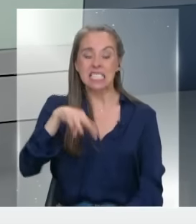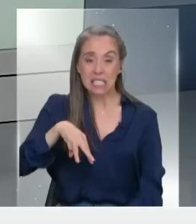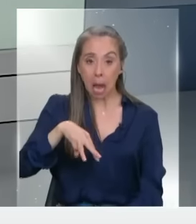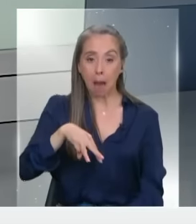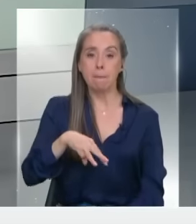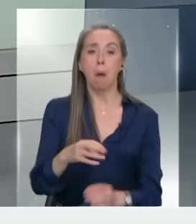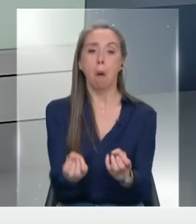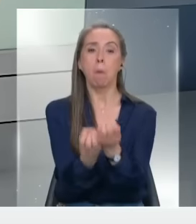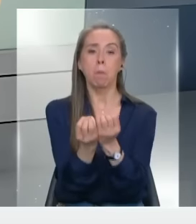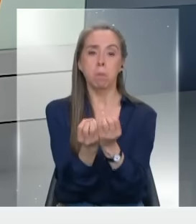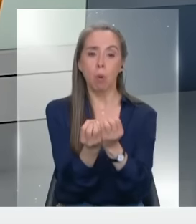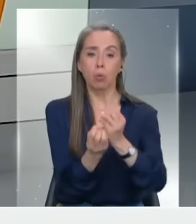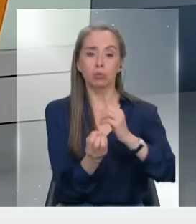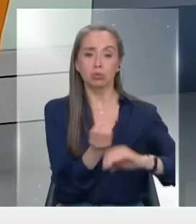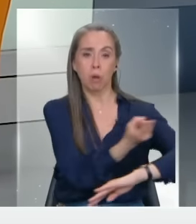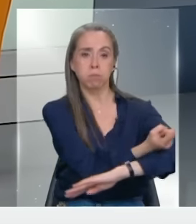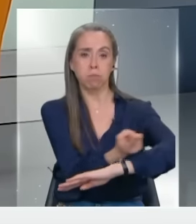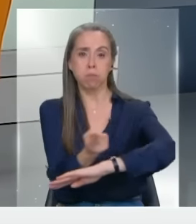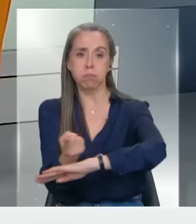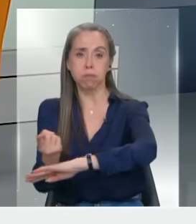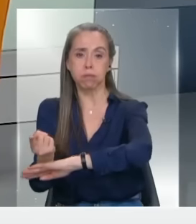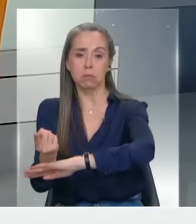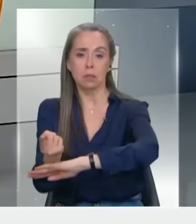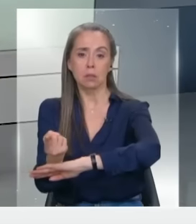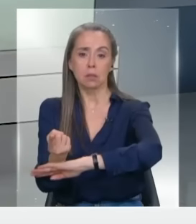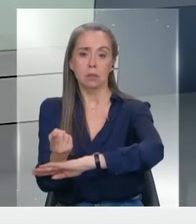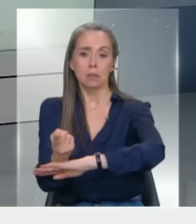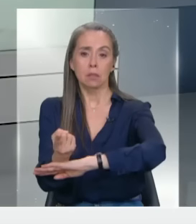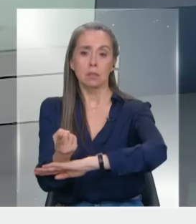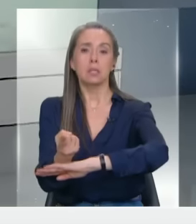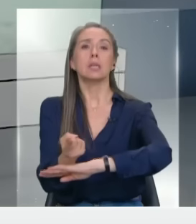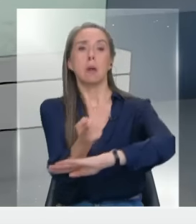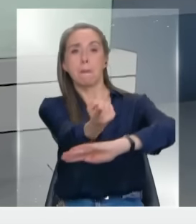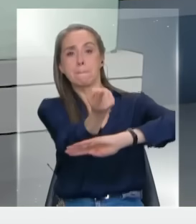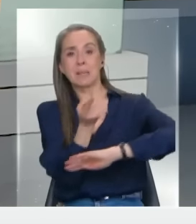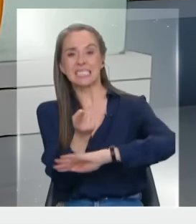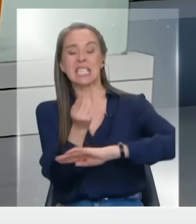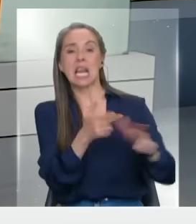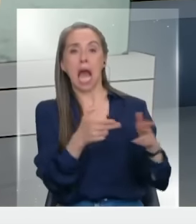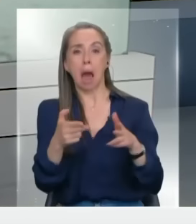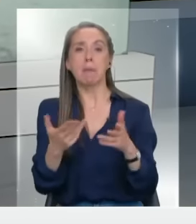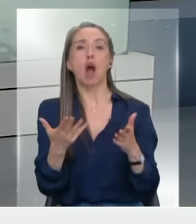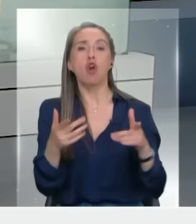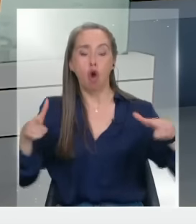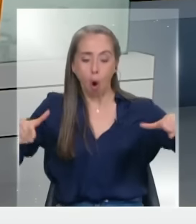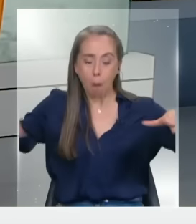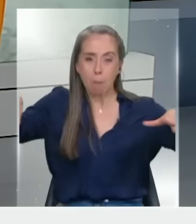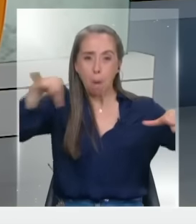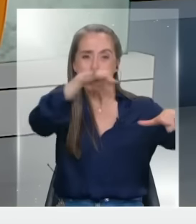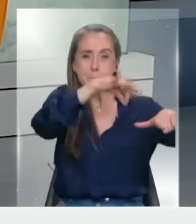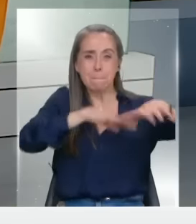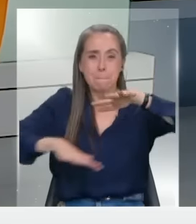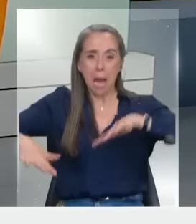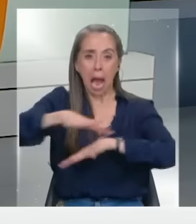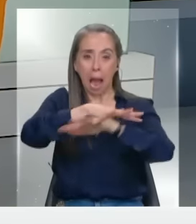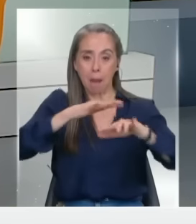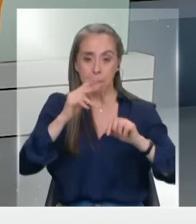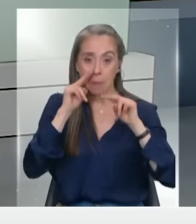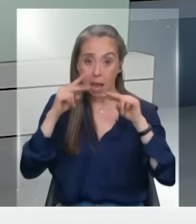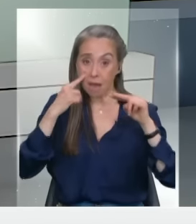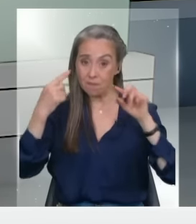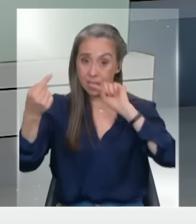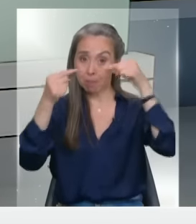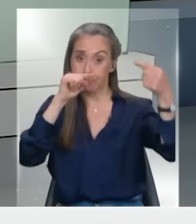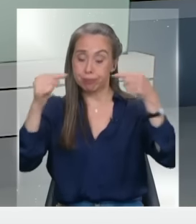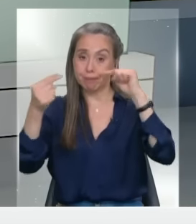que una gran cantidad de armamentos y de misiles. ¿Cómo es el mapa de la zona? Porque estar atento a los conflictos